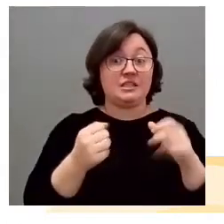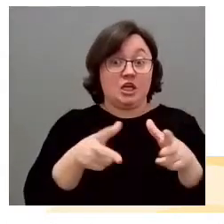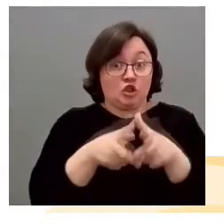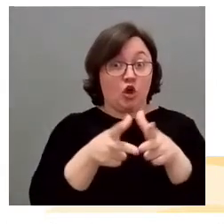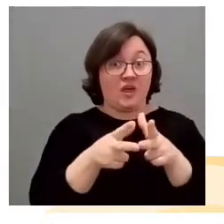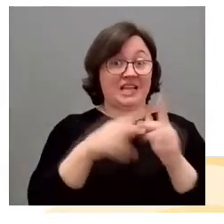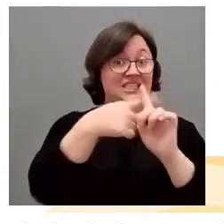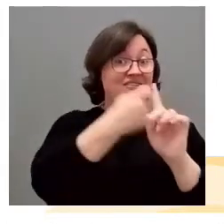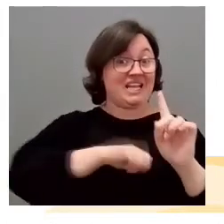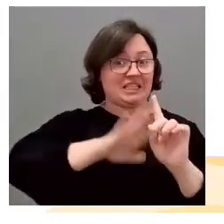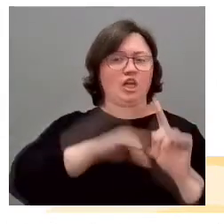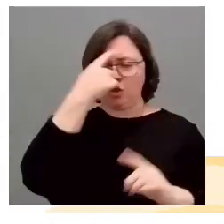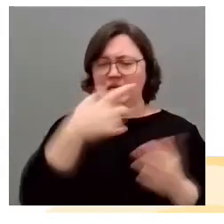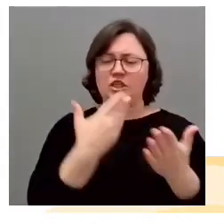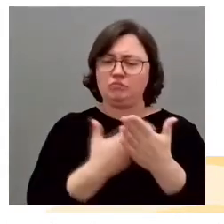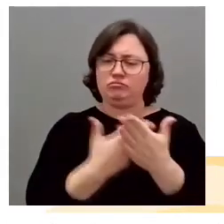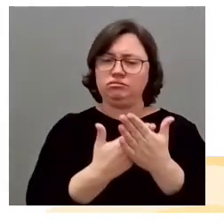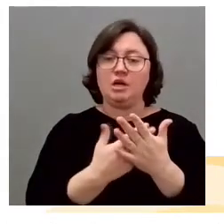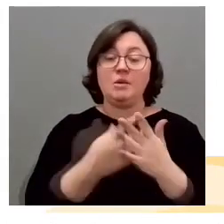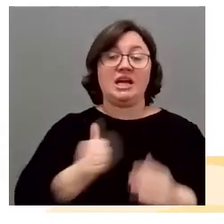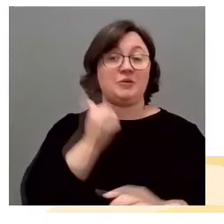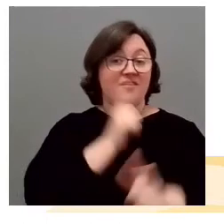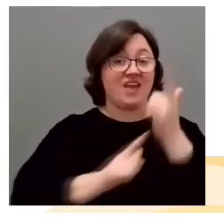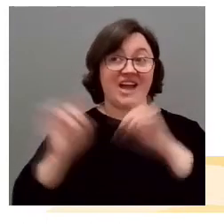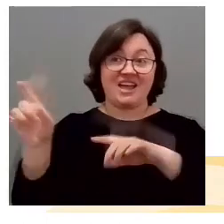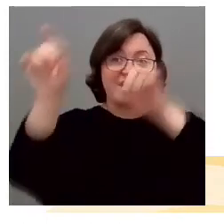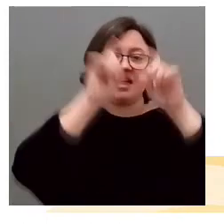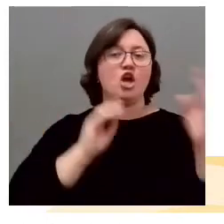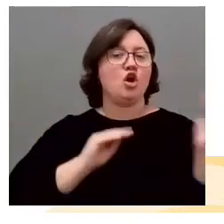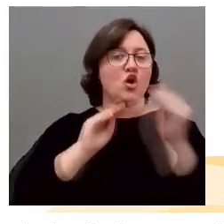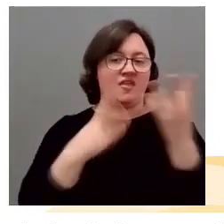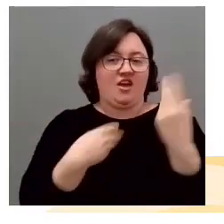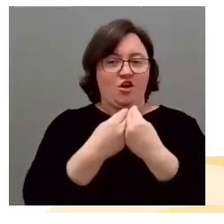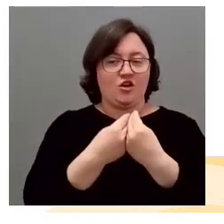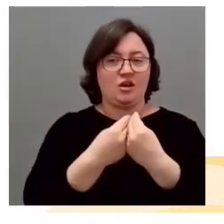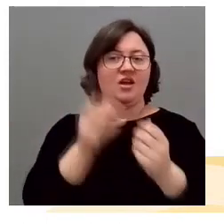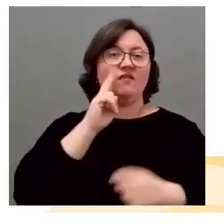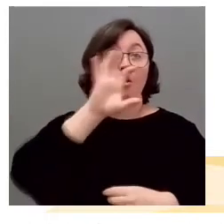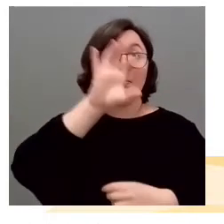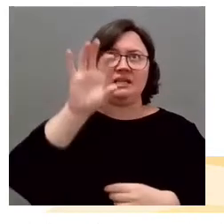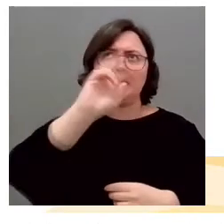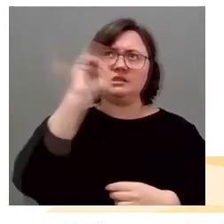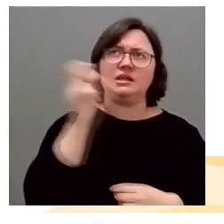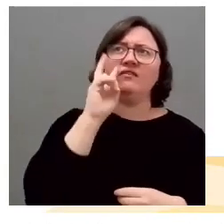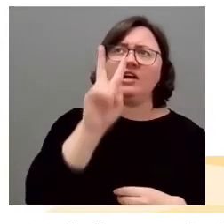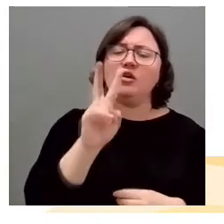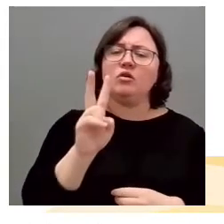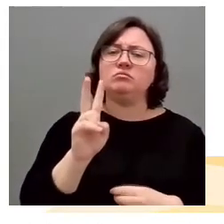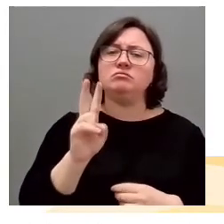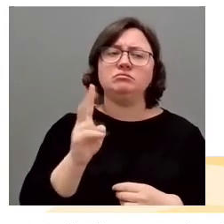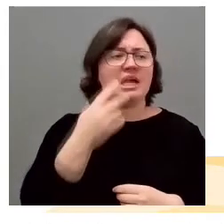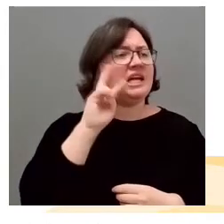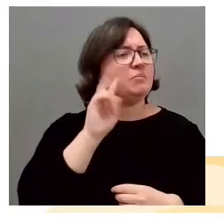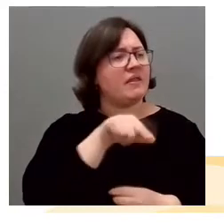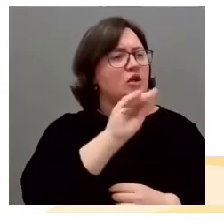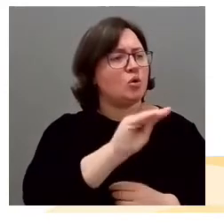consta, porque en alguno de los viajes he coincidido con vosotras y veo cómo en otros países demandan esta experiencia,